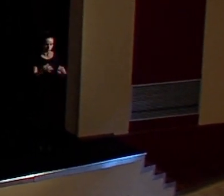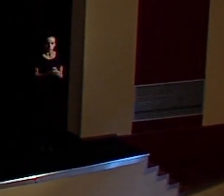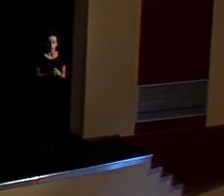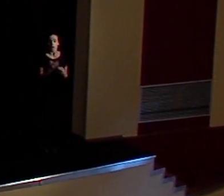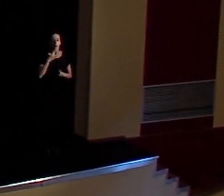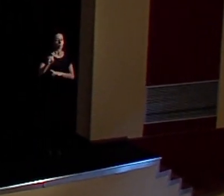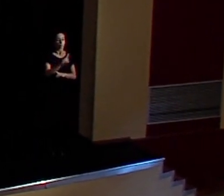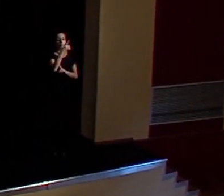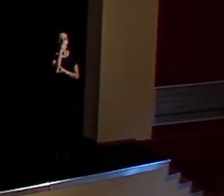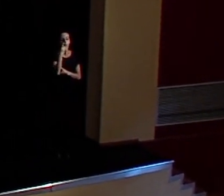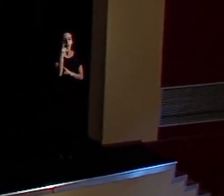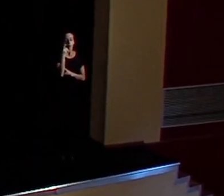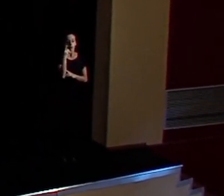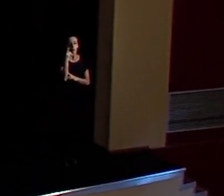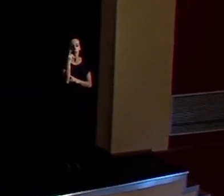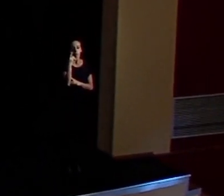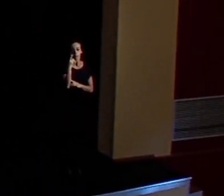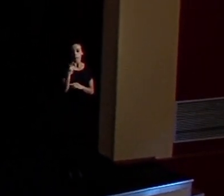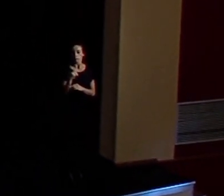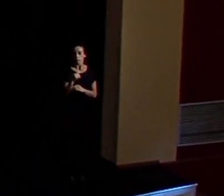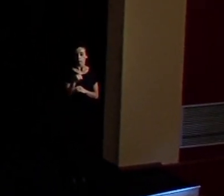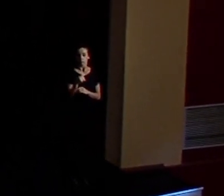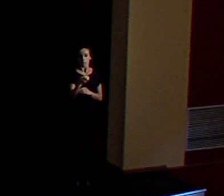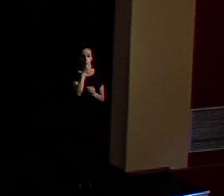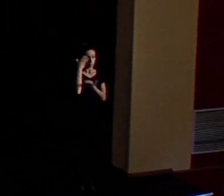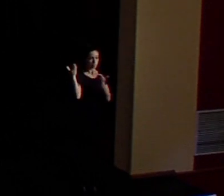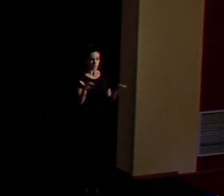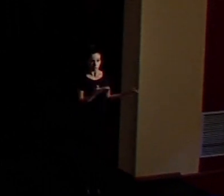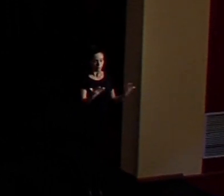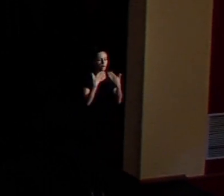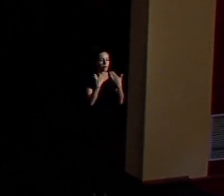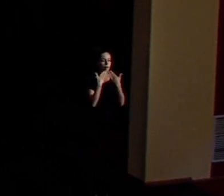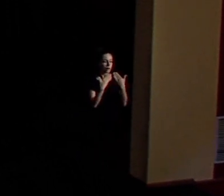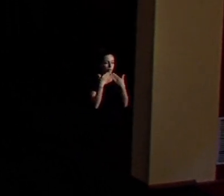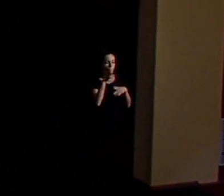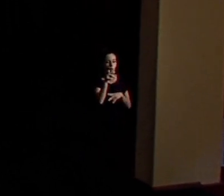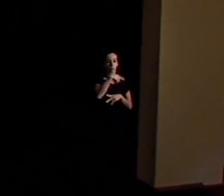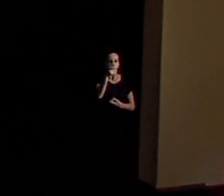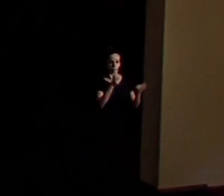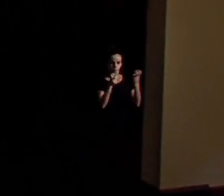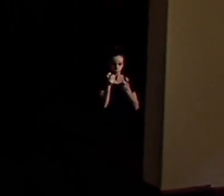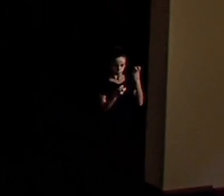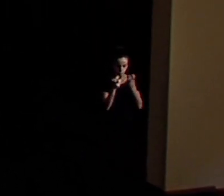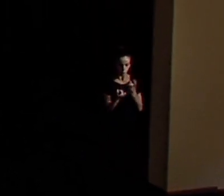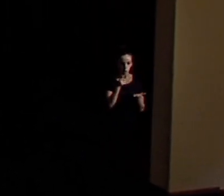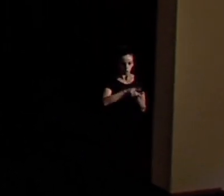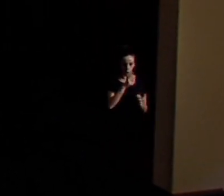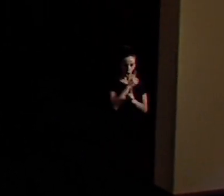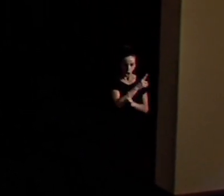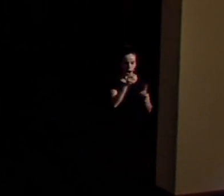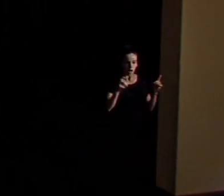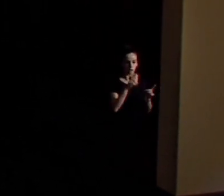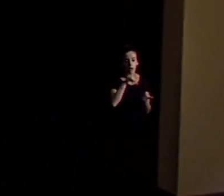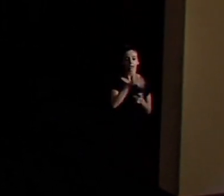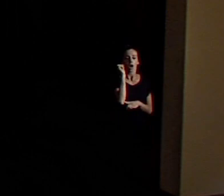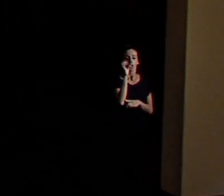En primer lugar, daros la bienvenida, el agradecimiento que asistáis un año más a estas jornadas